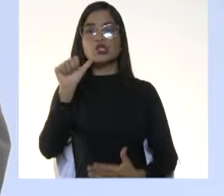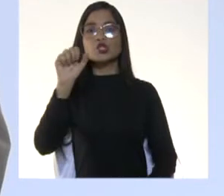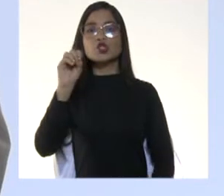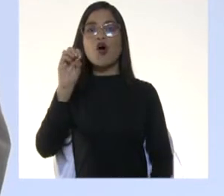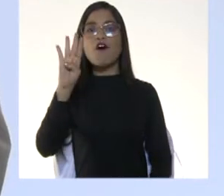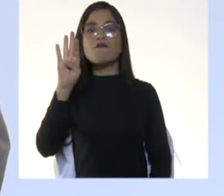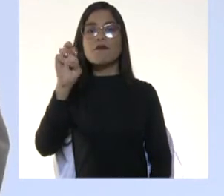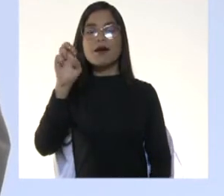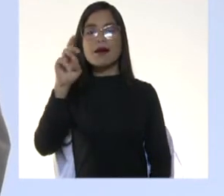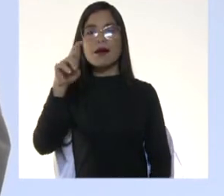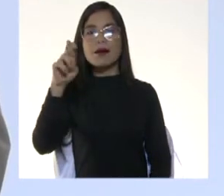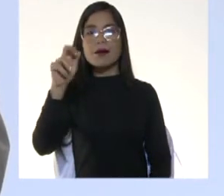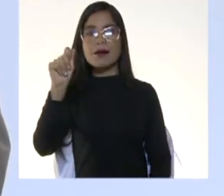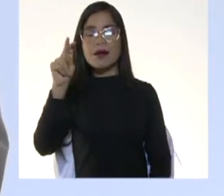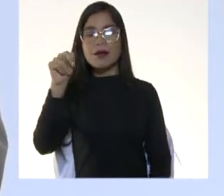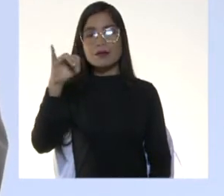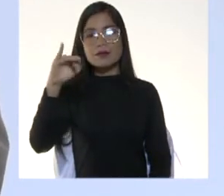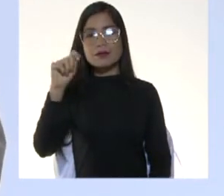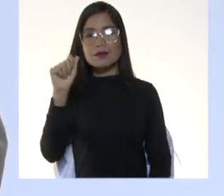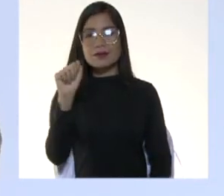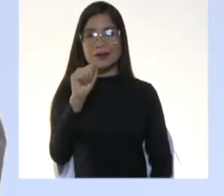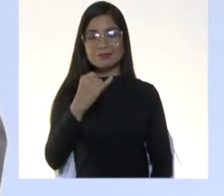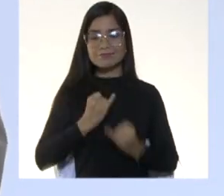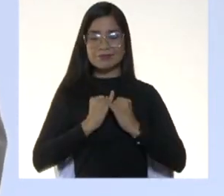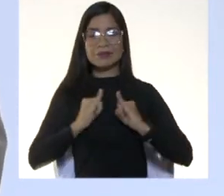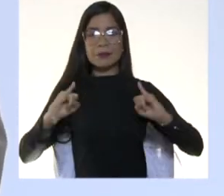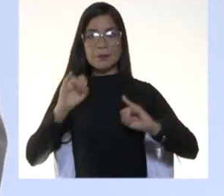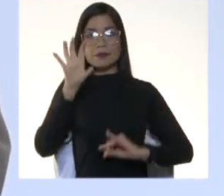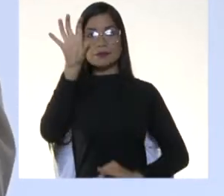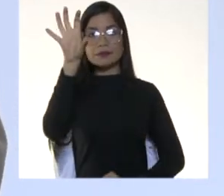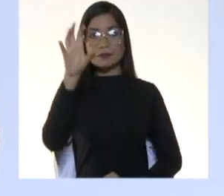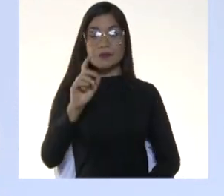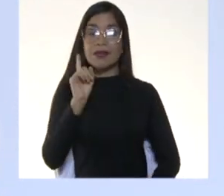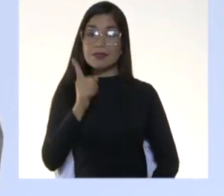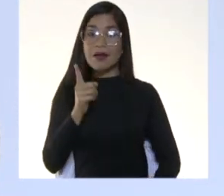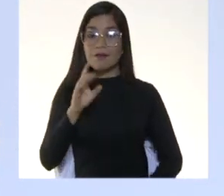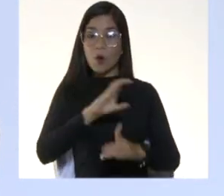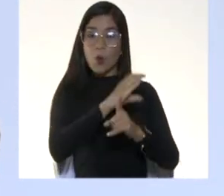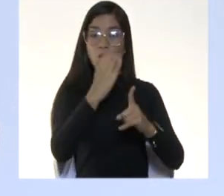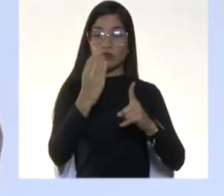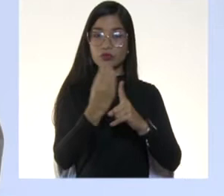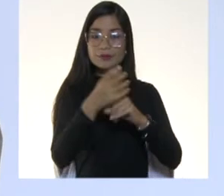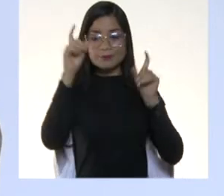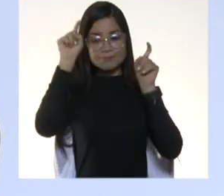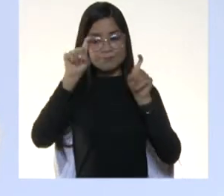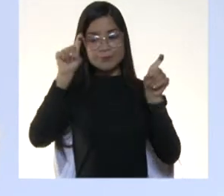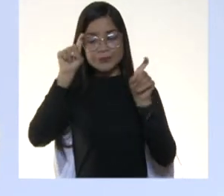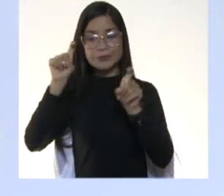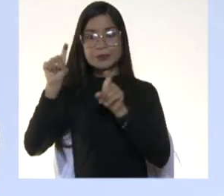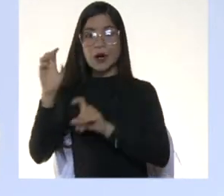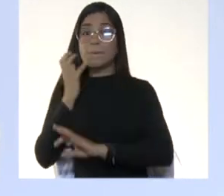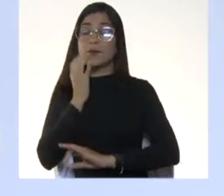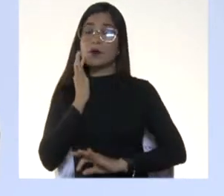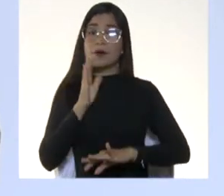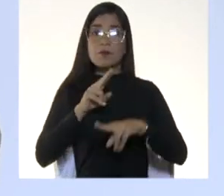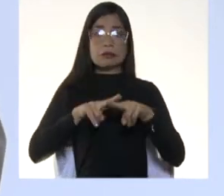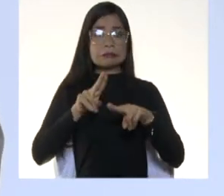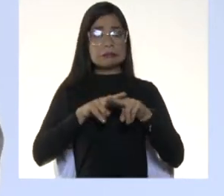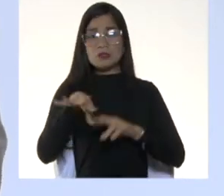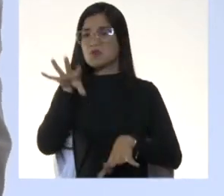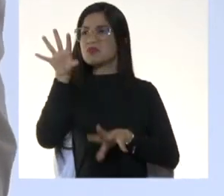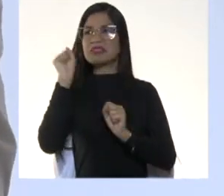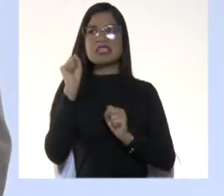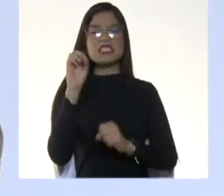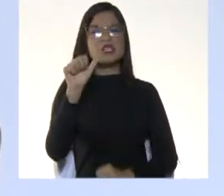que debe ser culturalmente establecido. Si un niño no entiende de soberanía, no